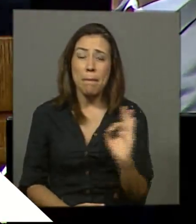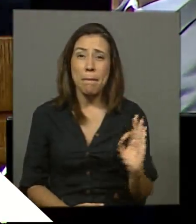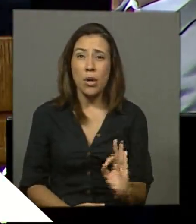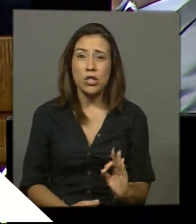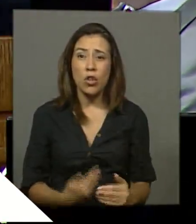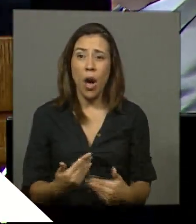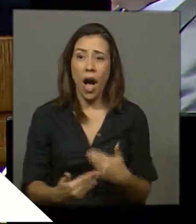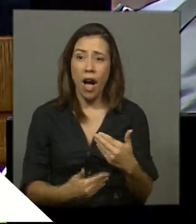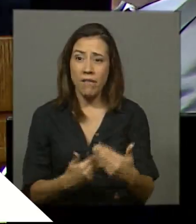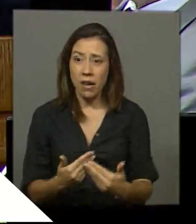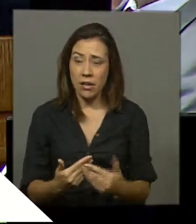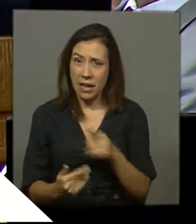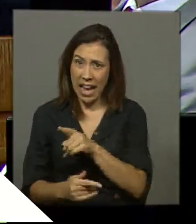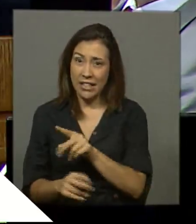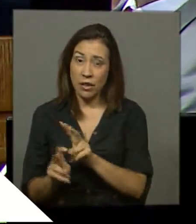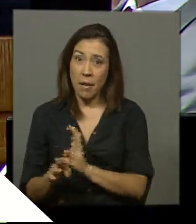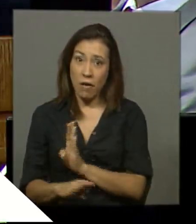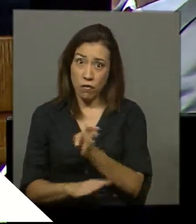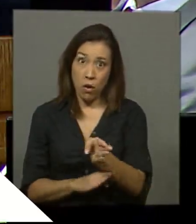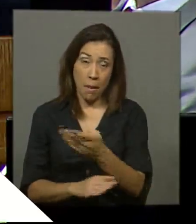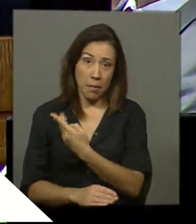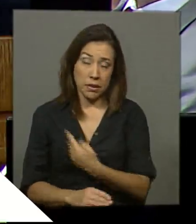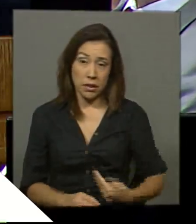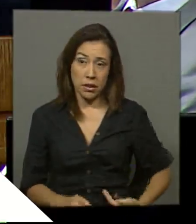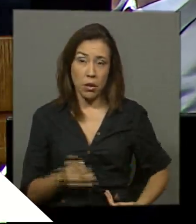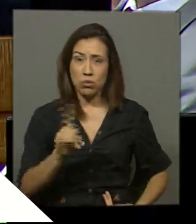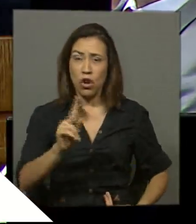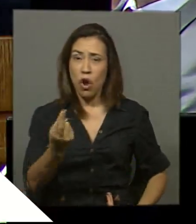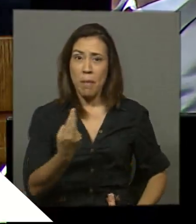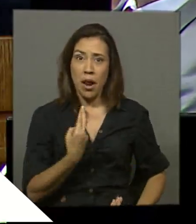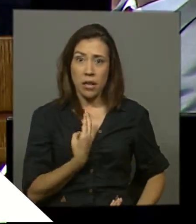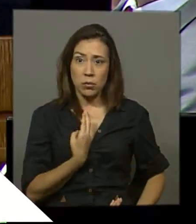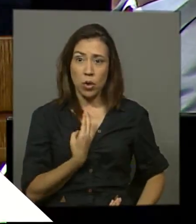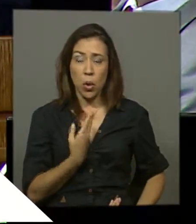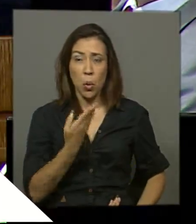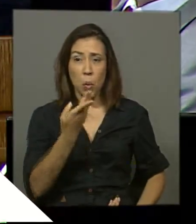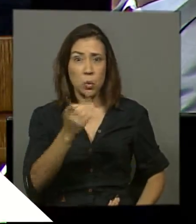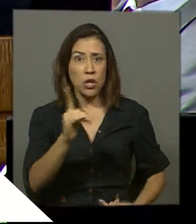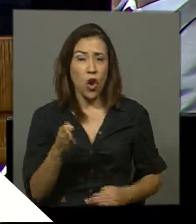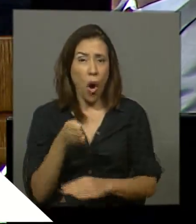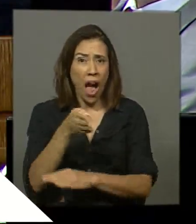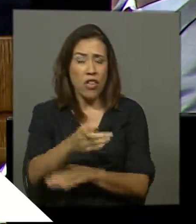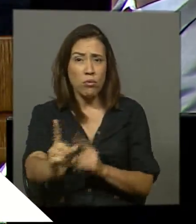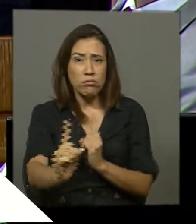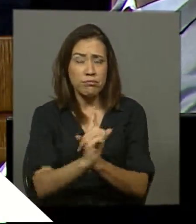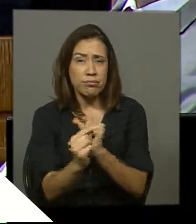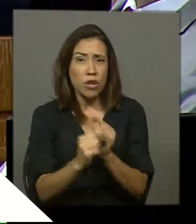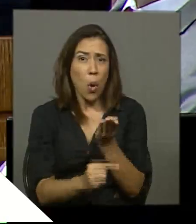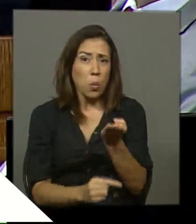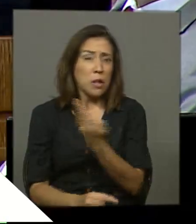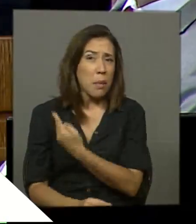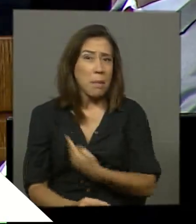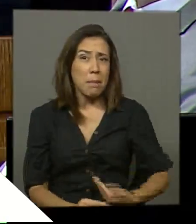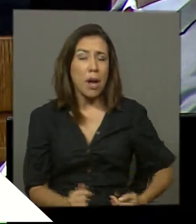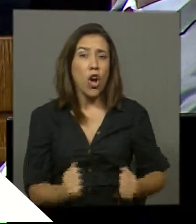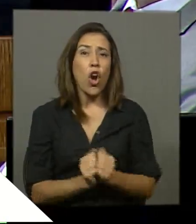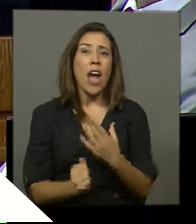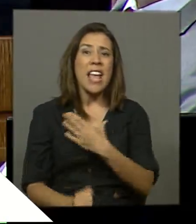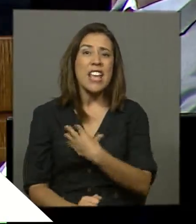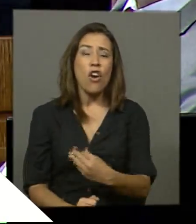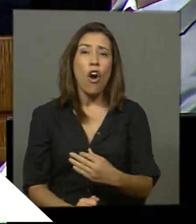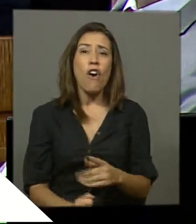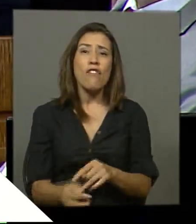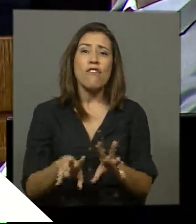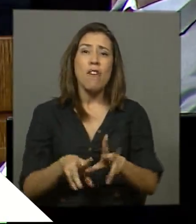avance a eso fue la presidenta ministro no me respondió pero usted no ha ido a reunirse ni usted ni la presidenta con los hijos de la familia